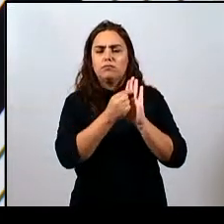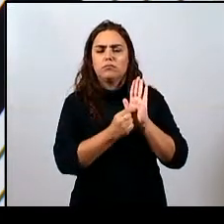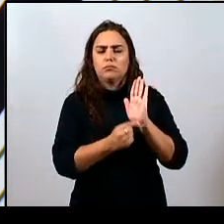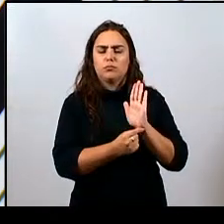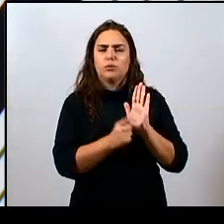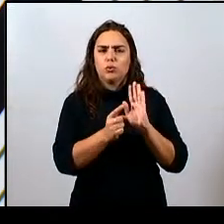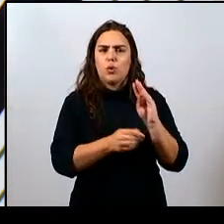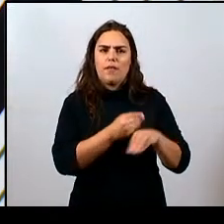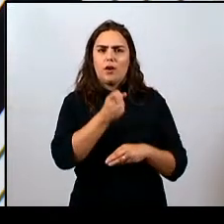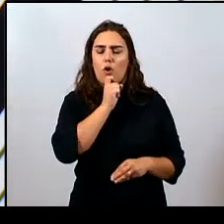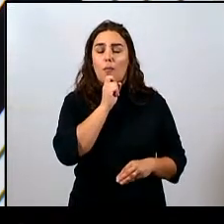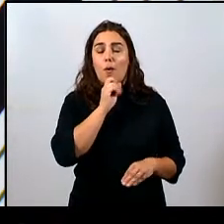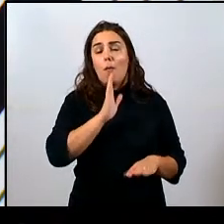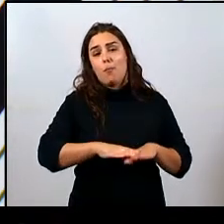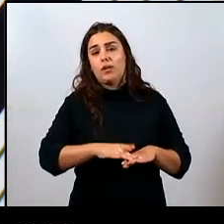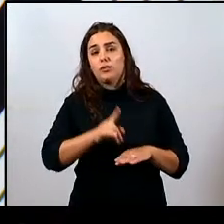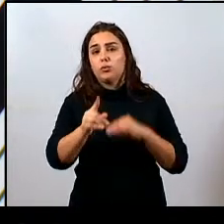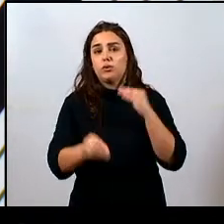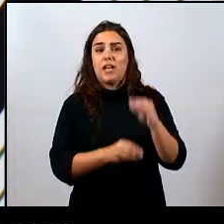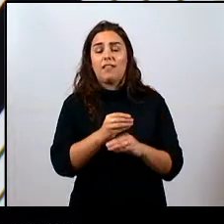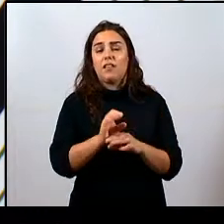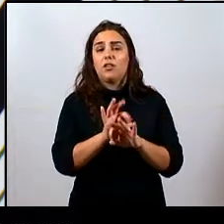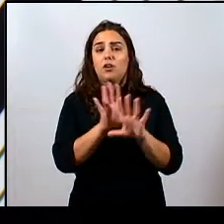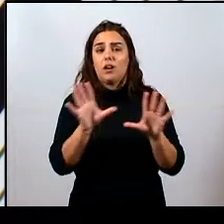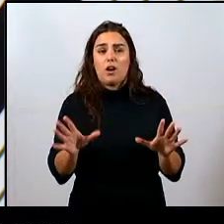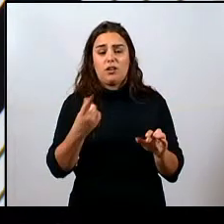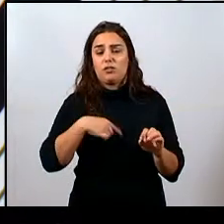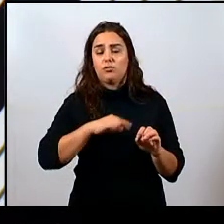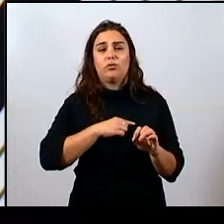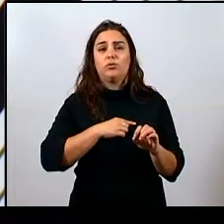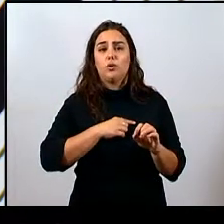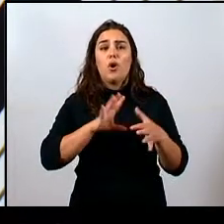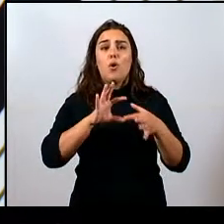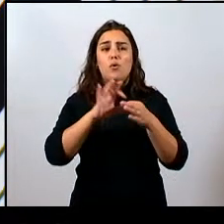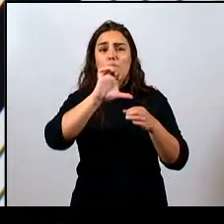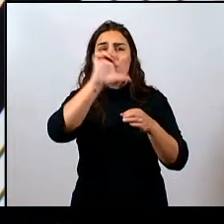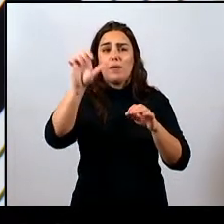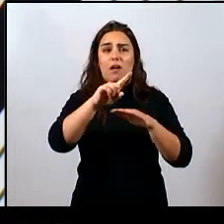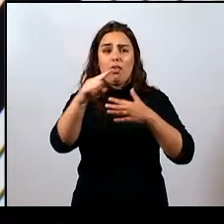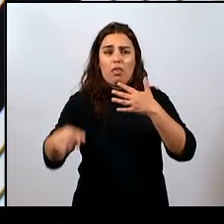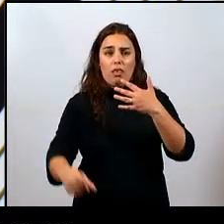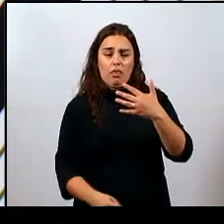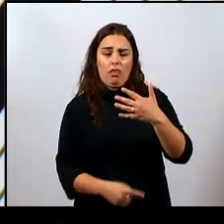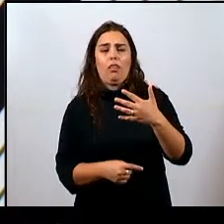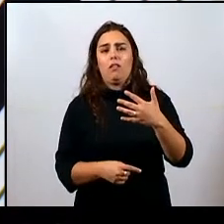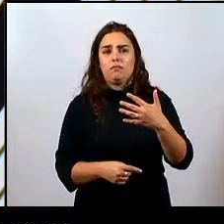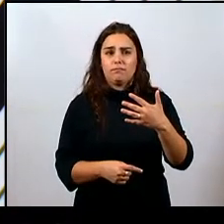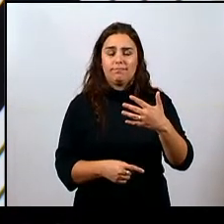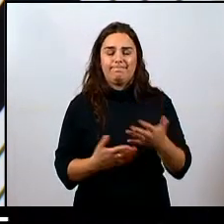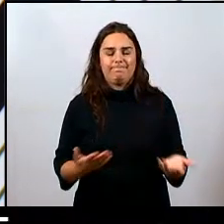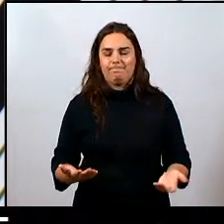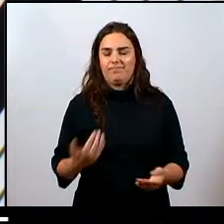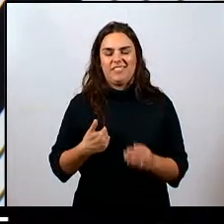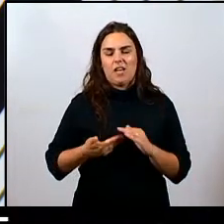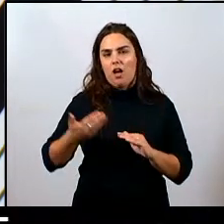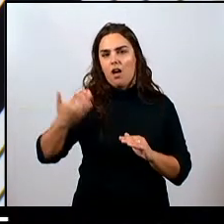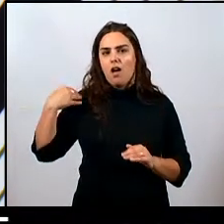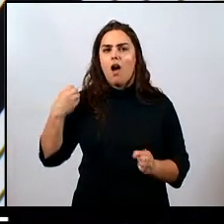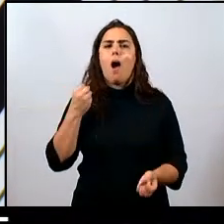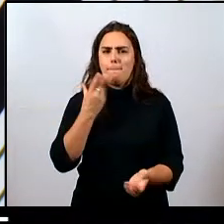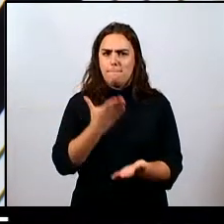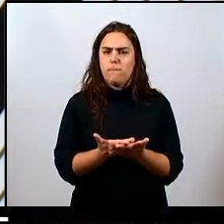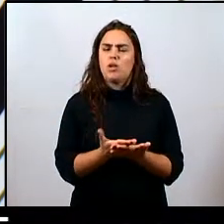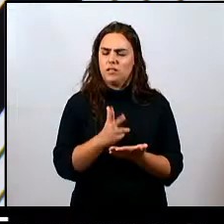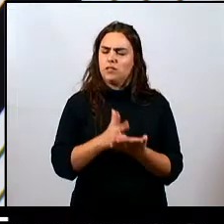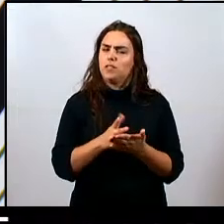motivos, porque lo que están haciendo, desde luego, es dejarnos a la cola en la Unión Europea, que desde hace ya años claramente apuesta por esa energía